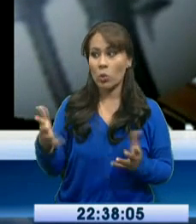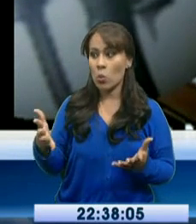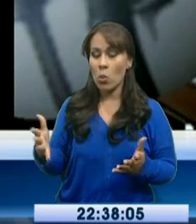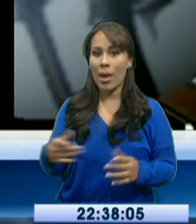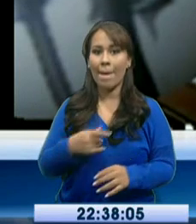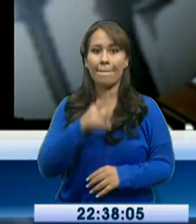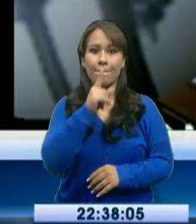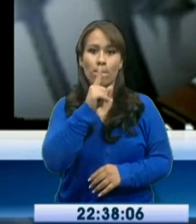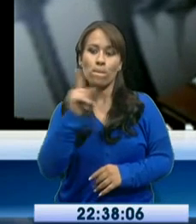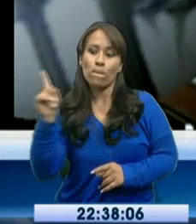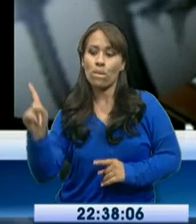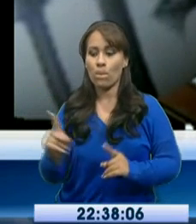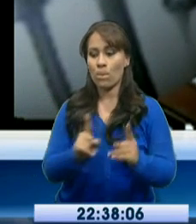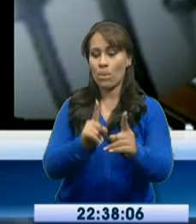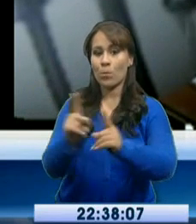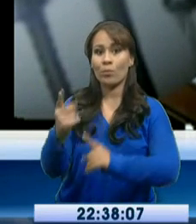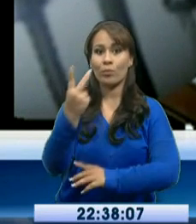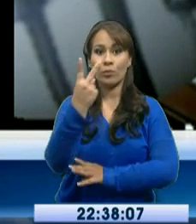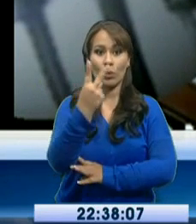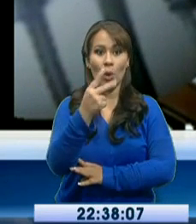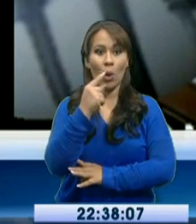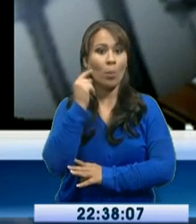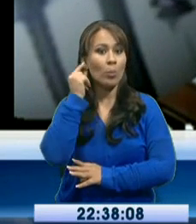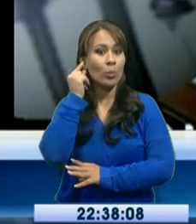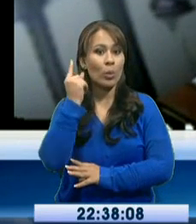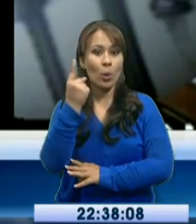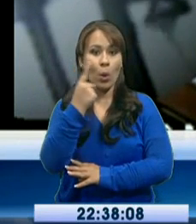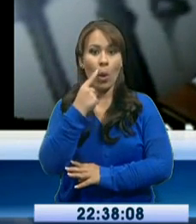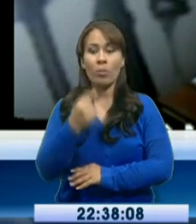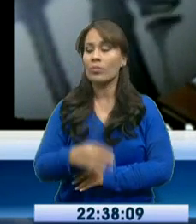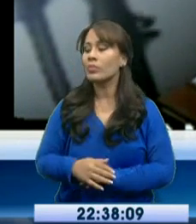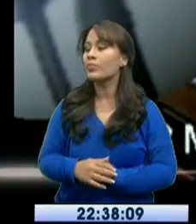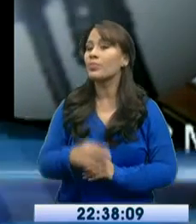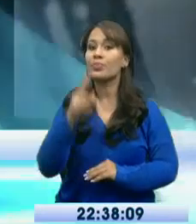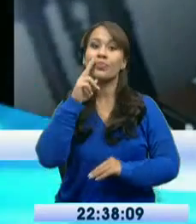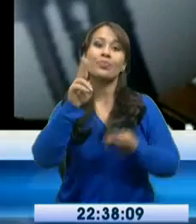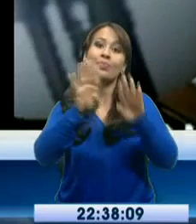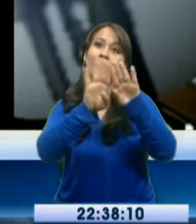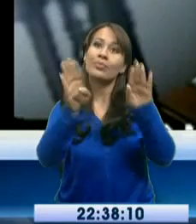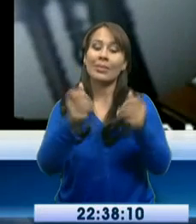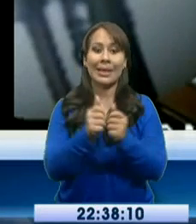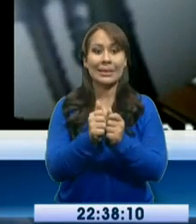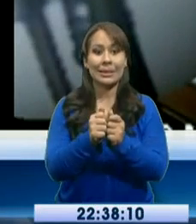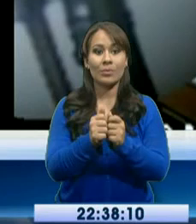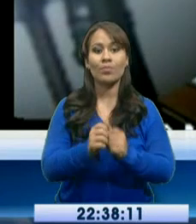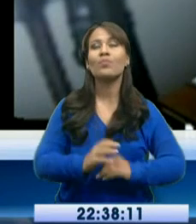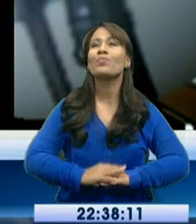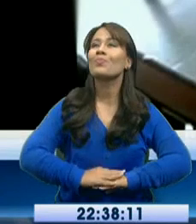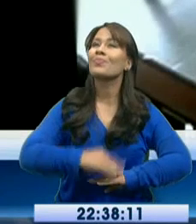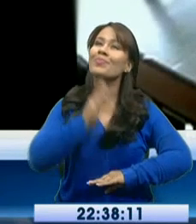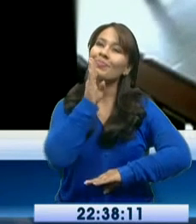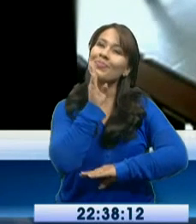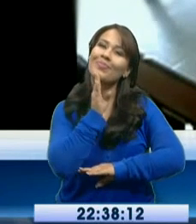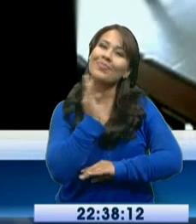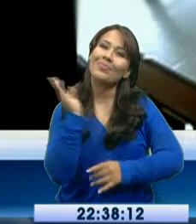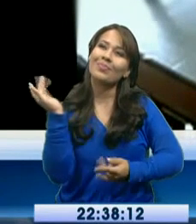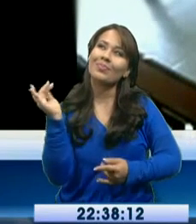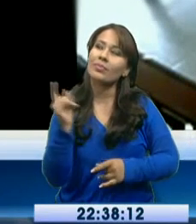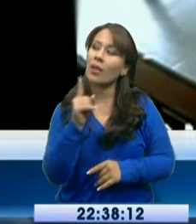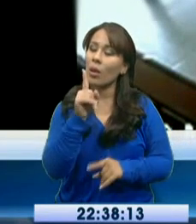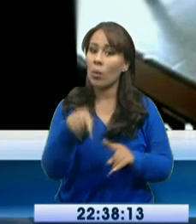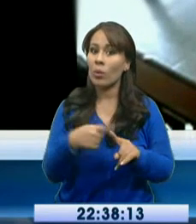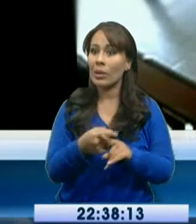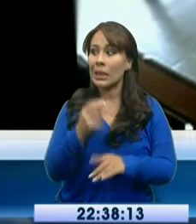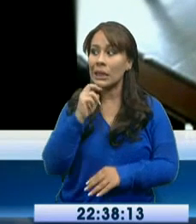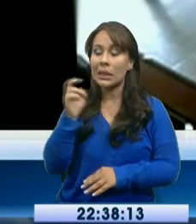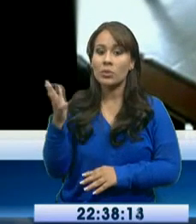operan 3 personas, un hombre y 2 mujeres. Están con la mirada en la vitrina de celulares. Con toda la paciencia esperan el momento oportuno, pero